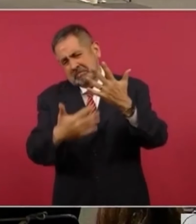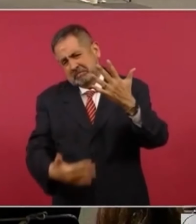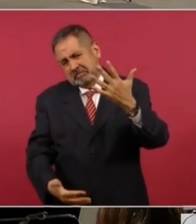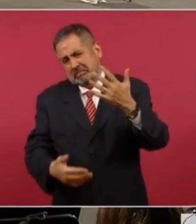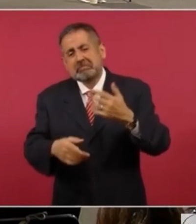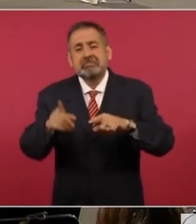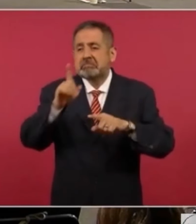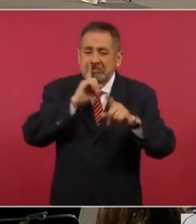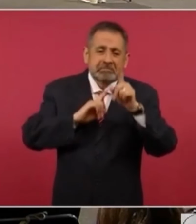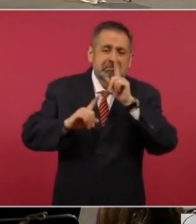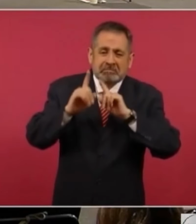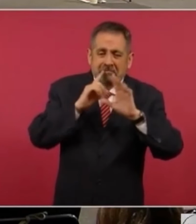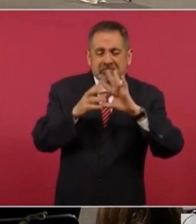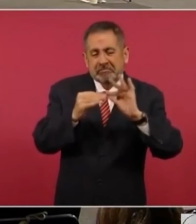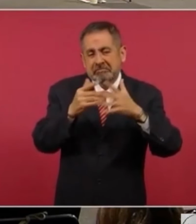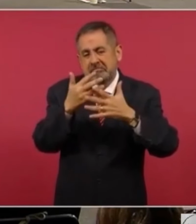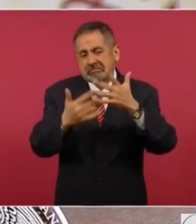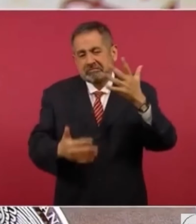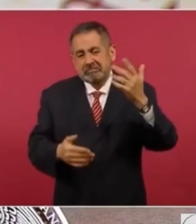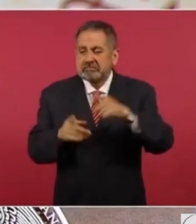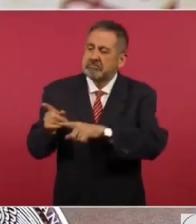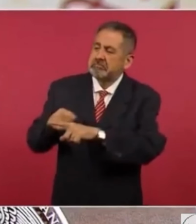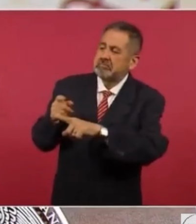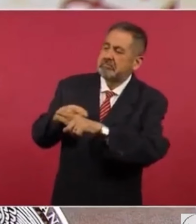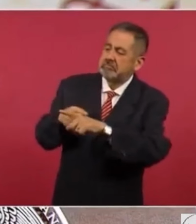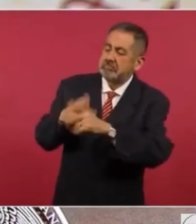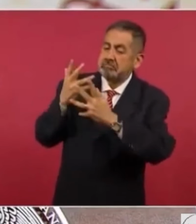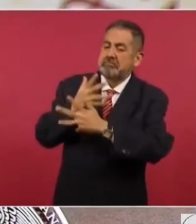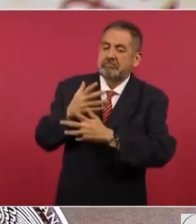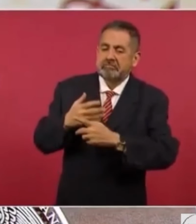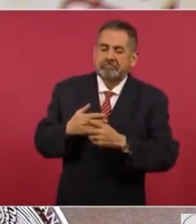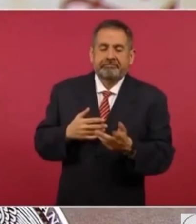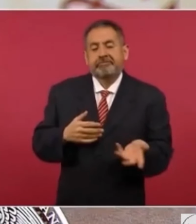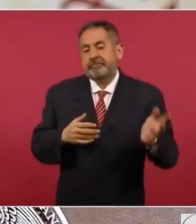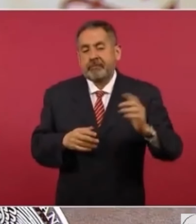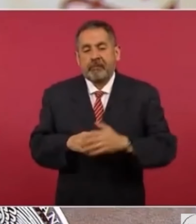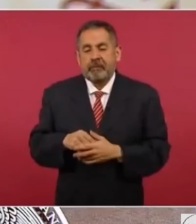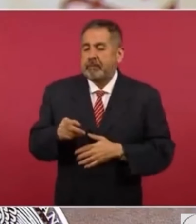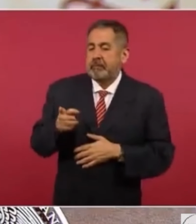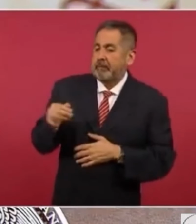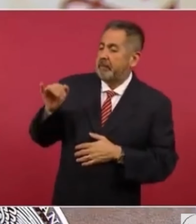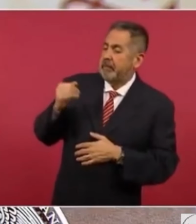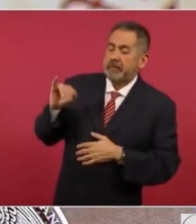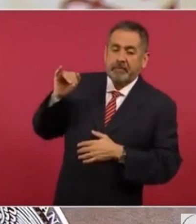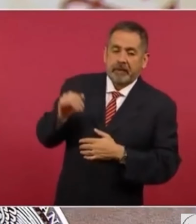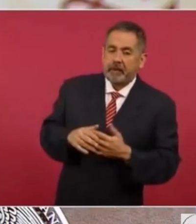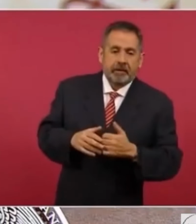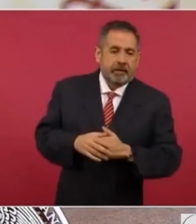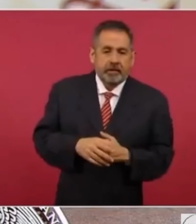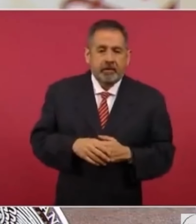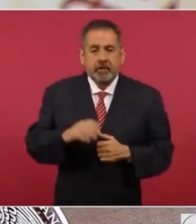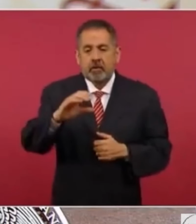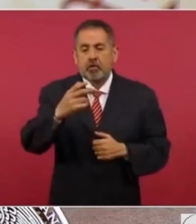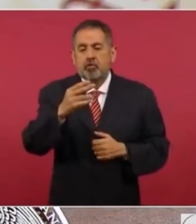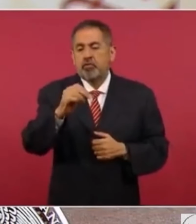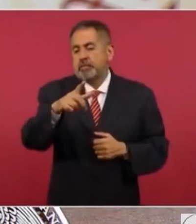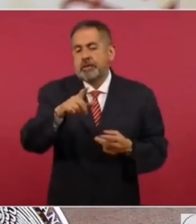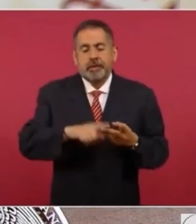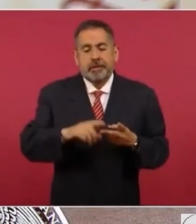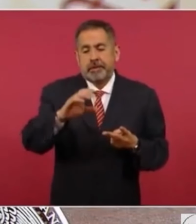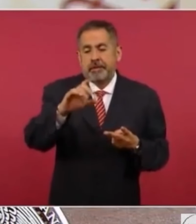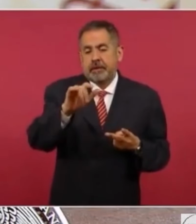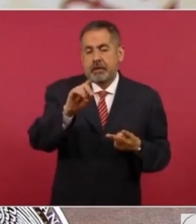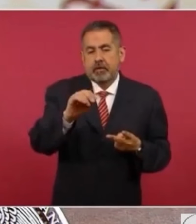de quienes mintieron y se burlaron y descalificaron la marcha, como Chumel Torres, Claudio